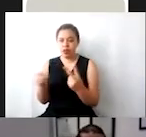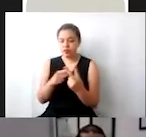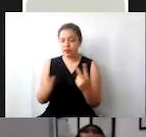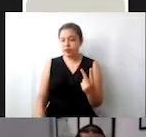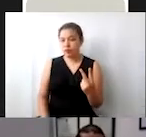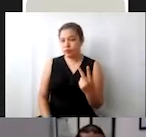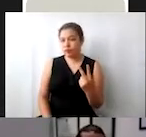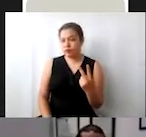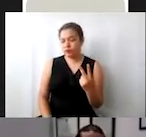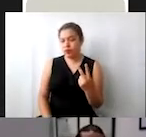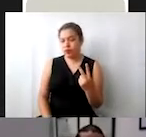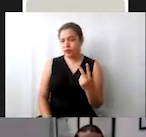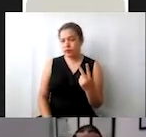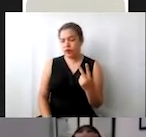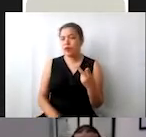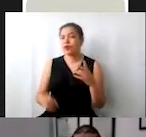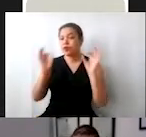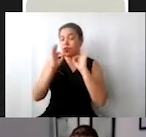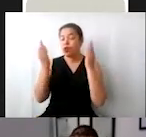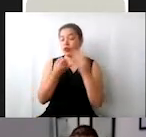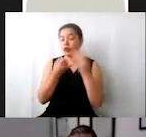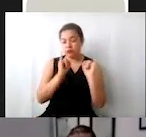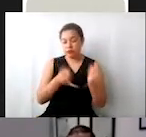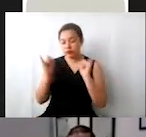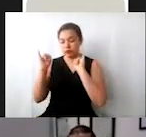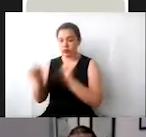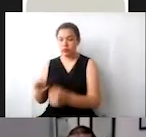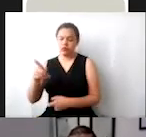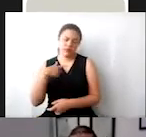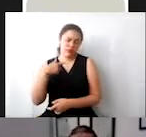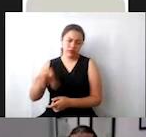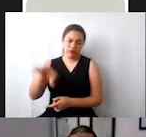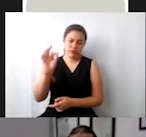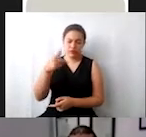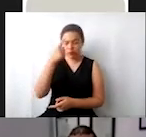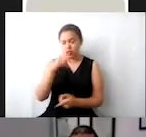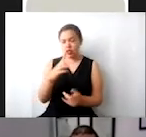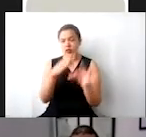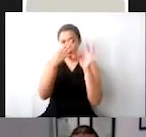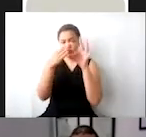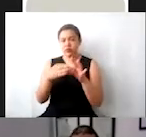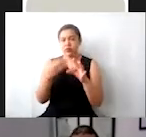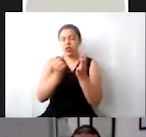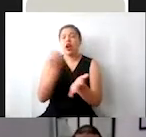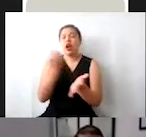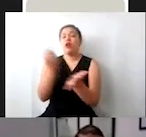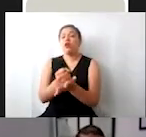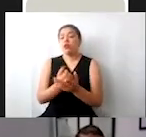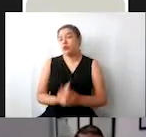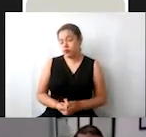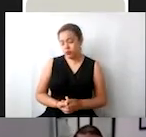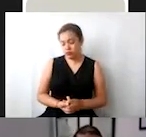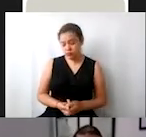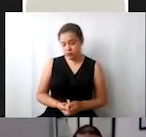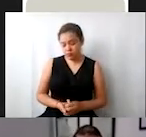o de manera individual, a su elección, el cumplimiento de las obligaciones. Es decir, yo